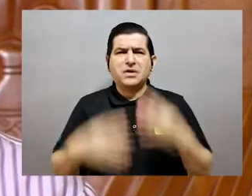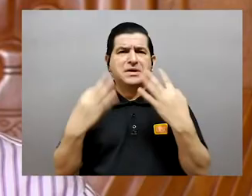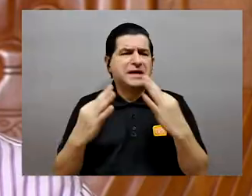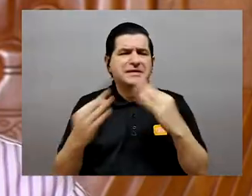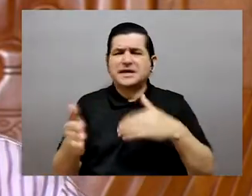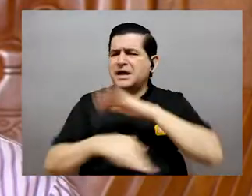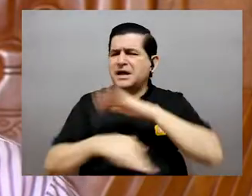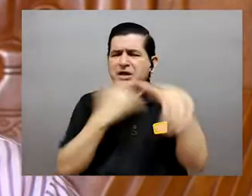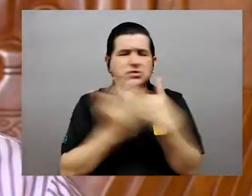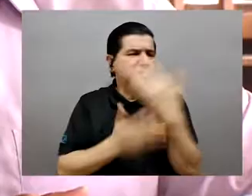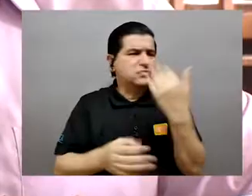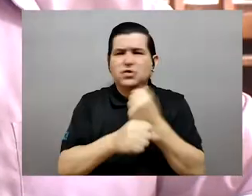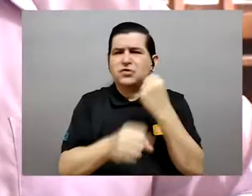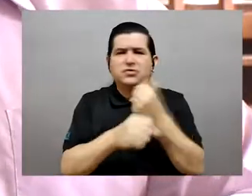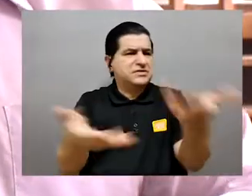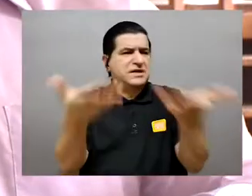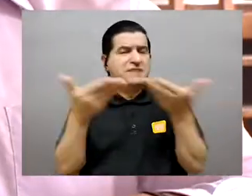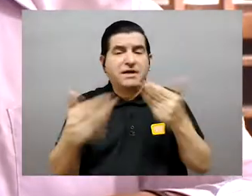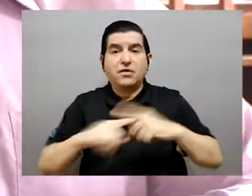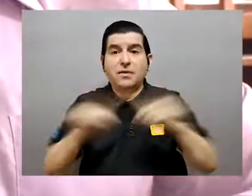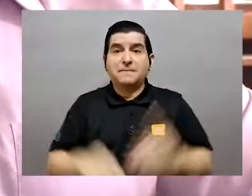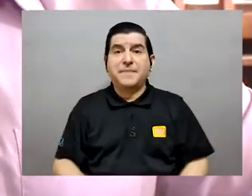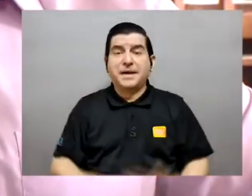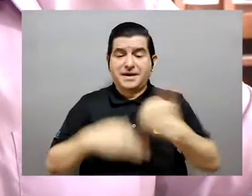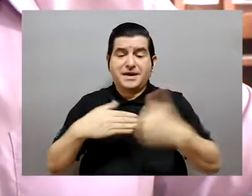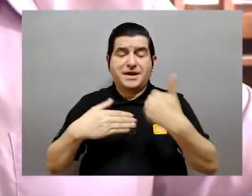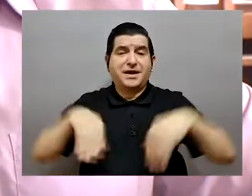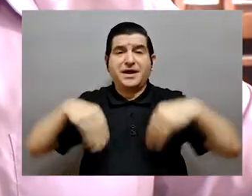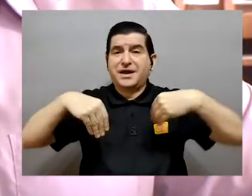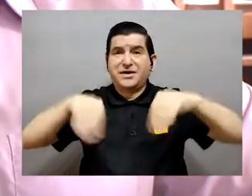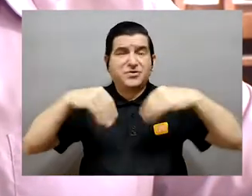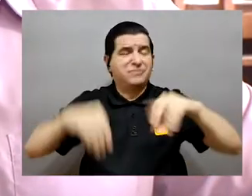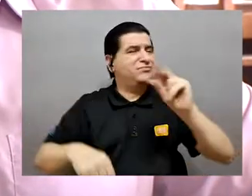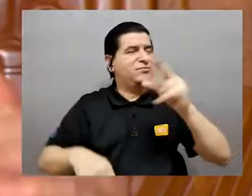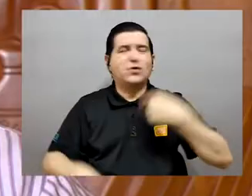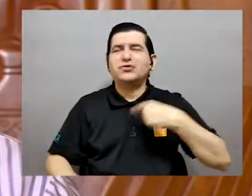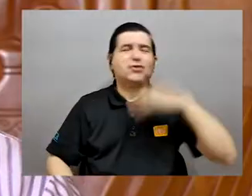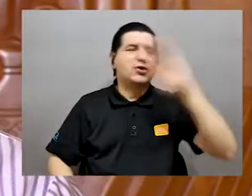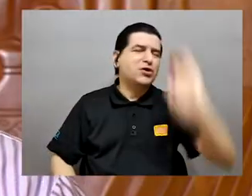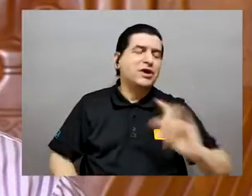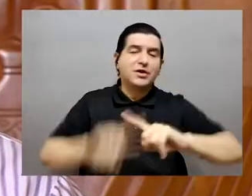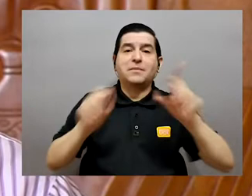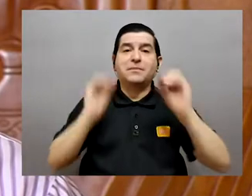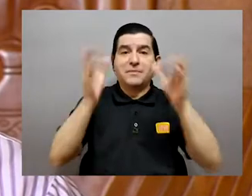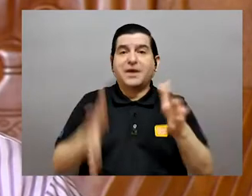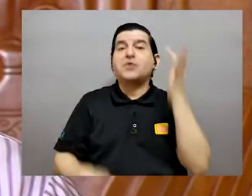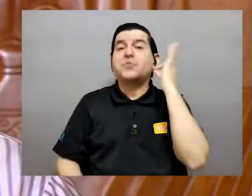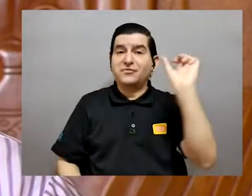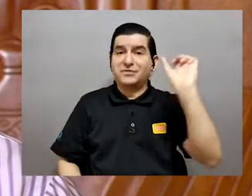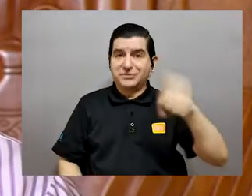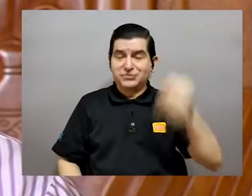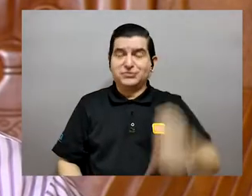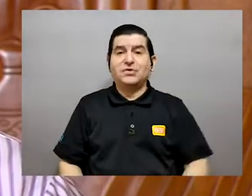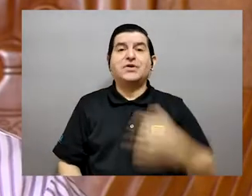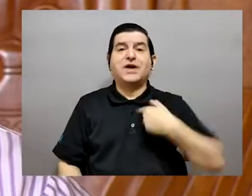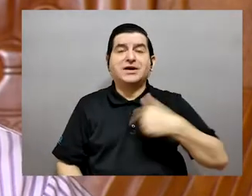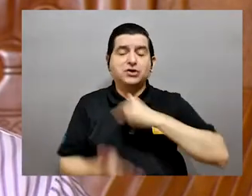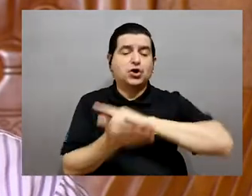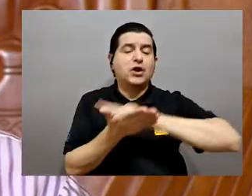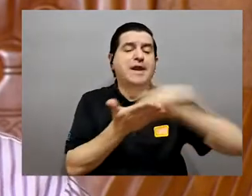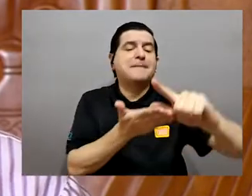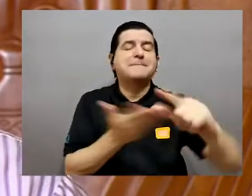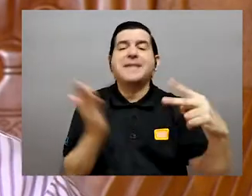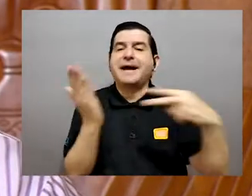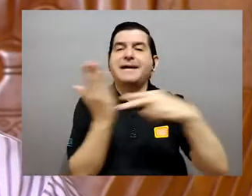quiero ser un don nadie, yo quiero llegar a tener algo. Y ya cuando estaba en el colegio, ya más adelante,